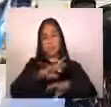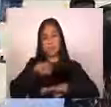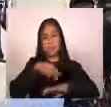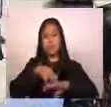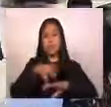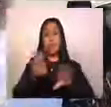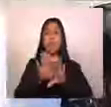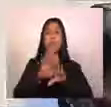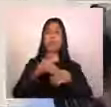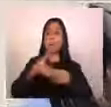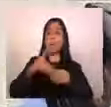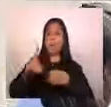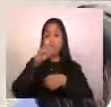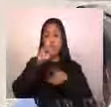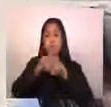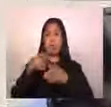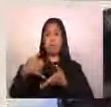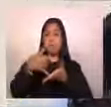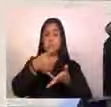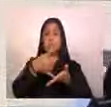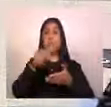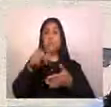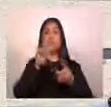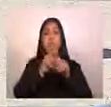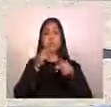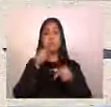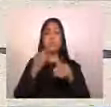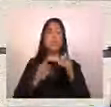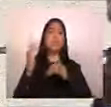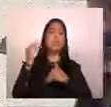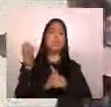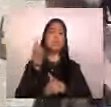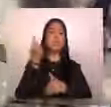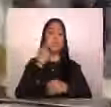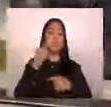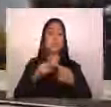nivel nacional como departamental, siendo estos los más